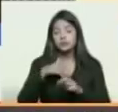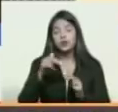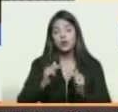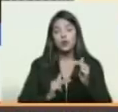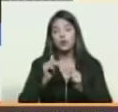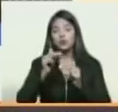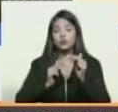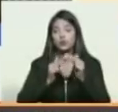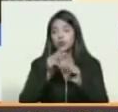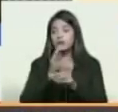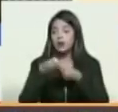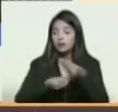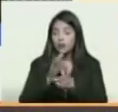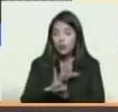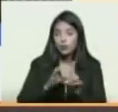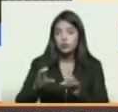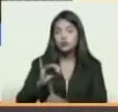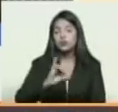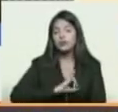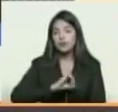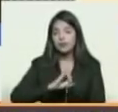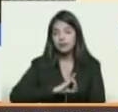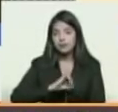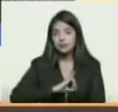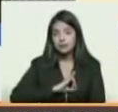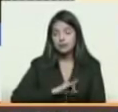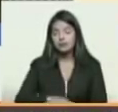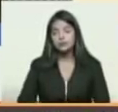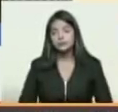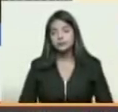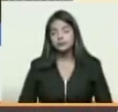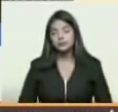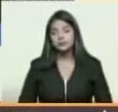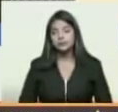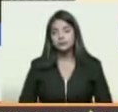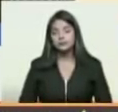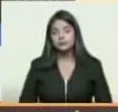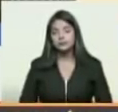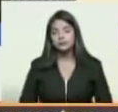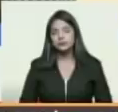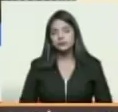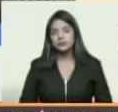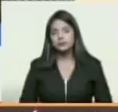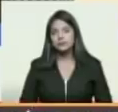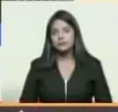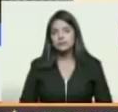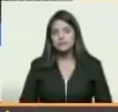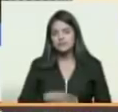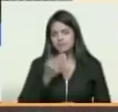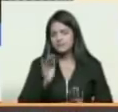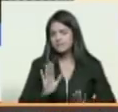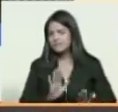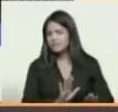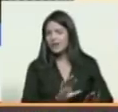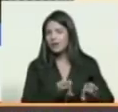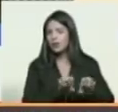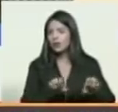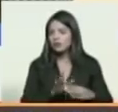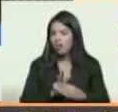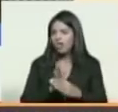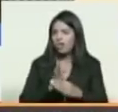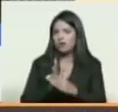construir cultura, identidad e ideología, alejándose del tipo de educación que coarta